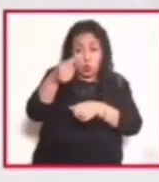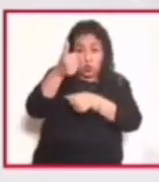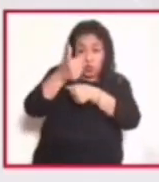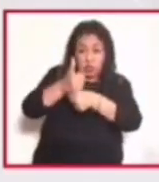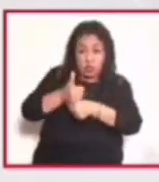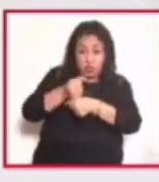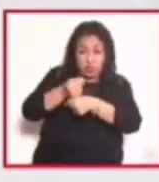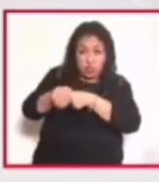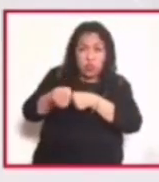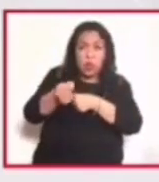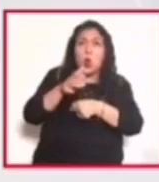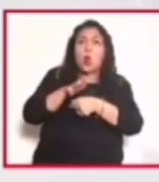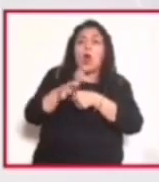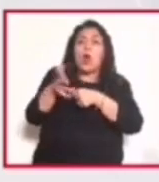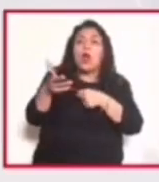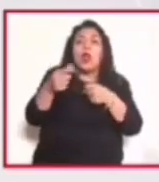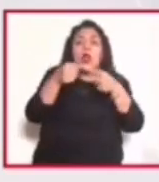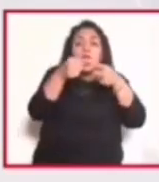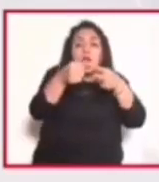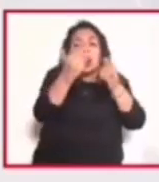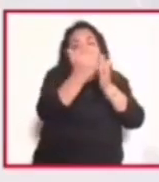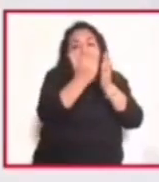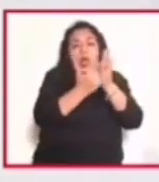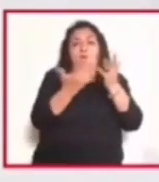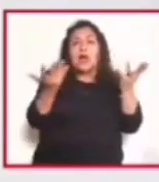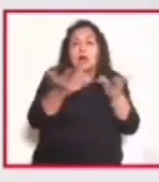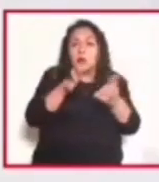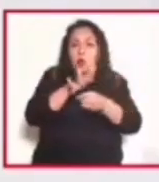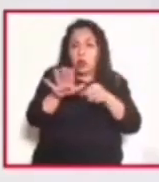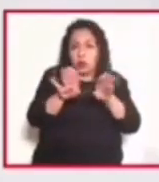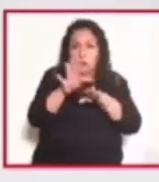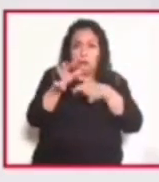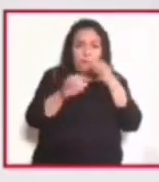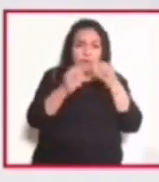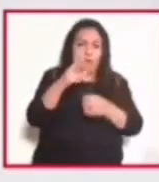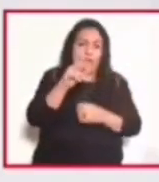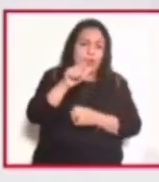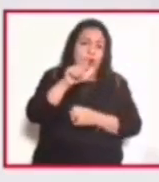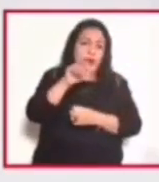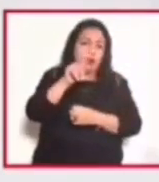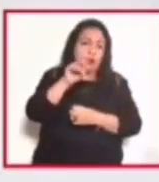cuál es la ruta que puedes seguir, ¿no? Noticias 22, Alberto Aranda.